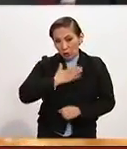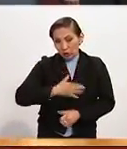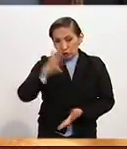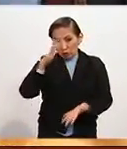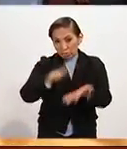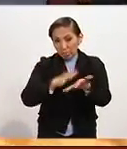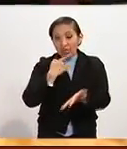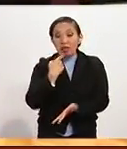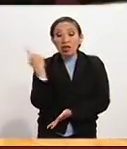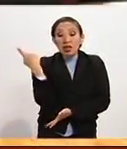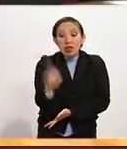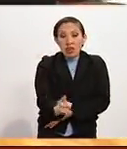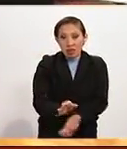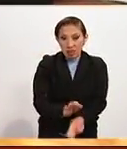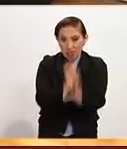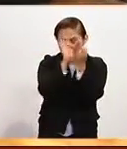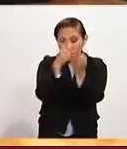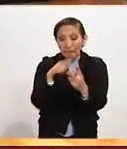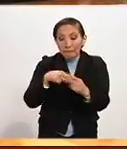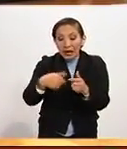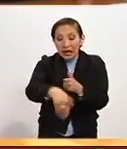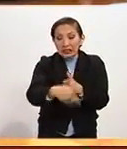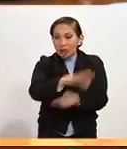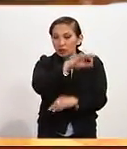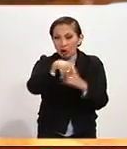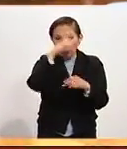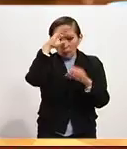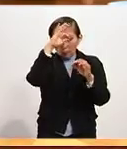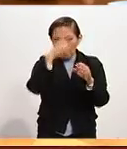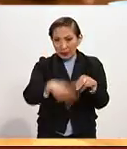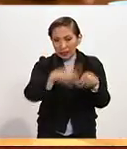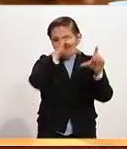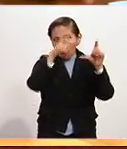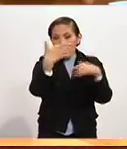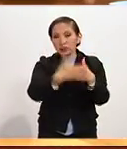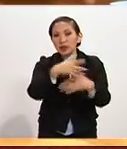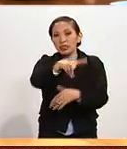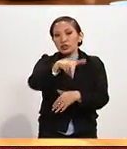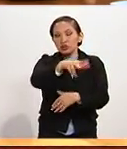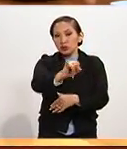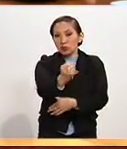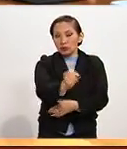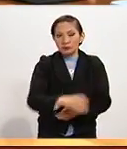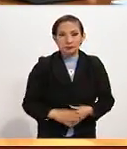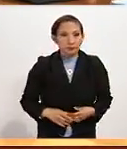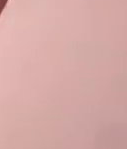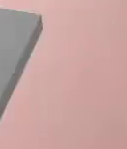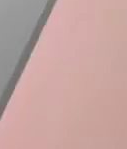penal acusatorio, que entrará en vigor en todo el país el próximo 18 de junio.